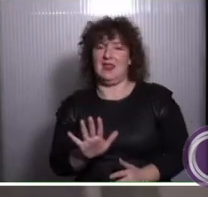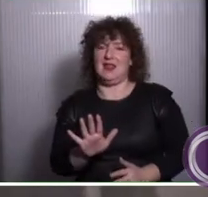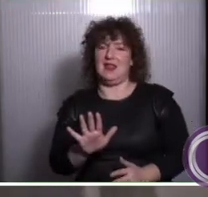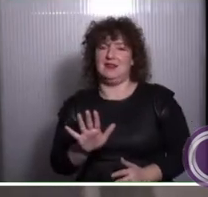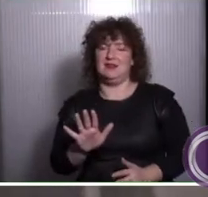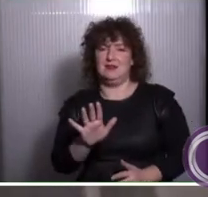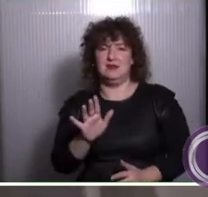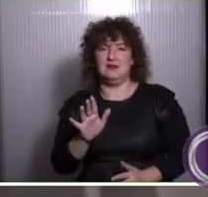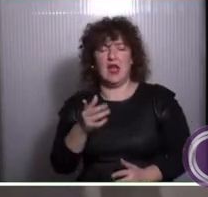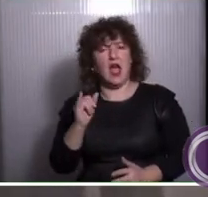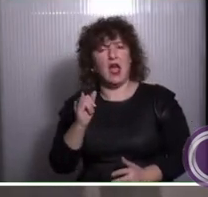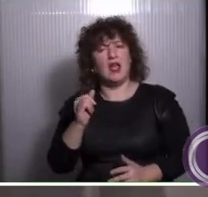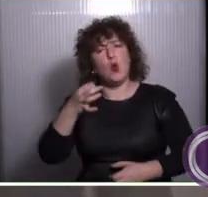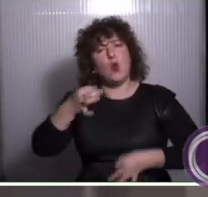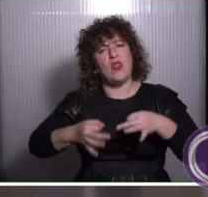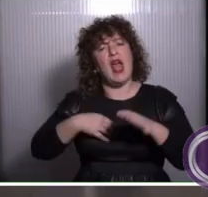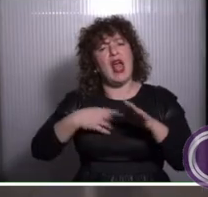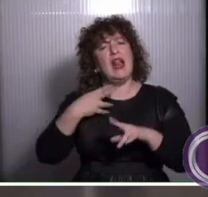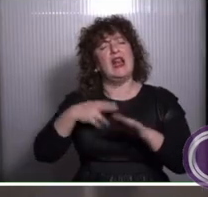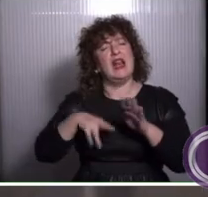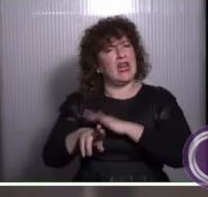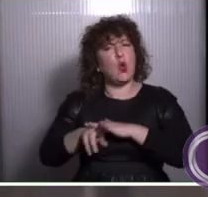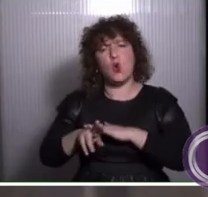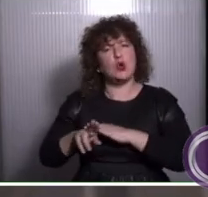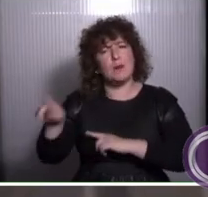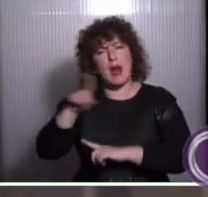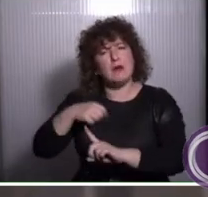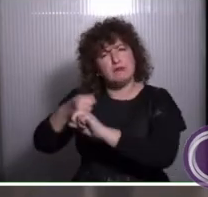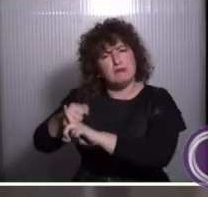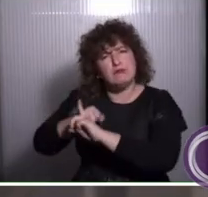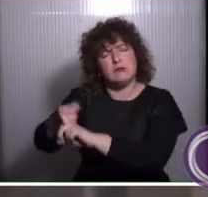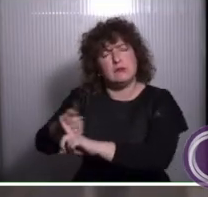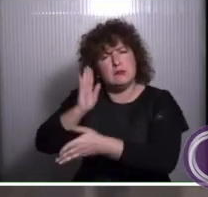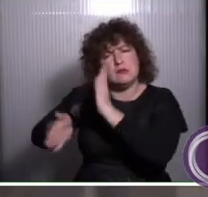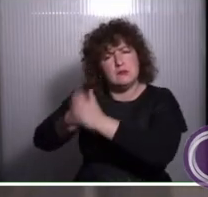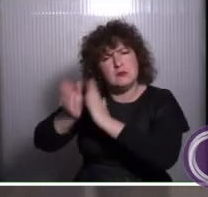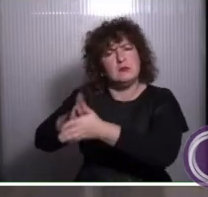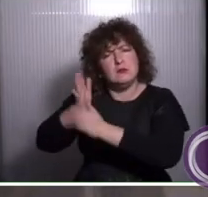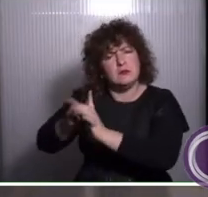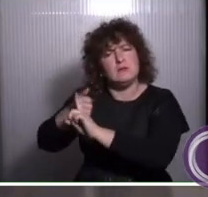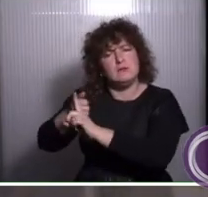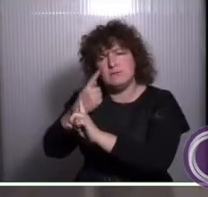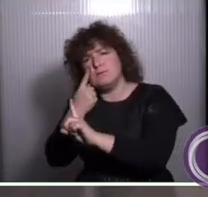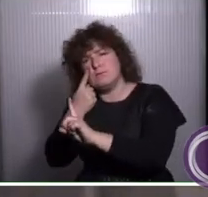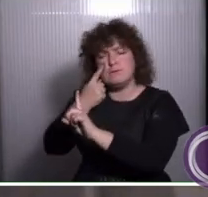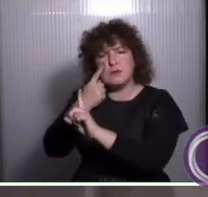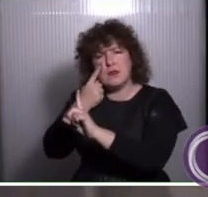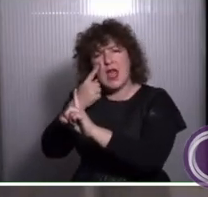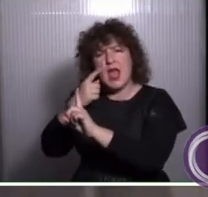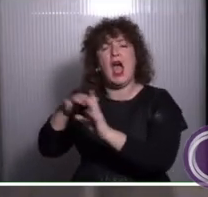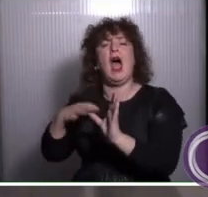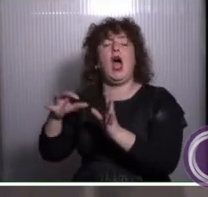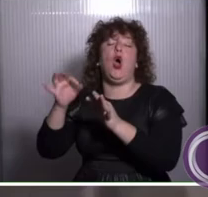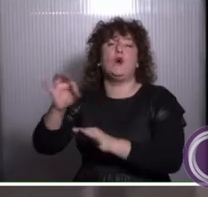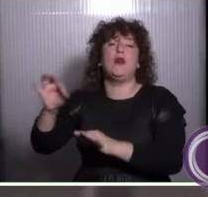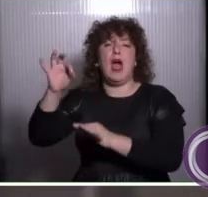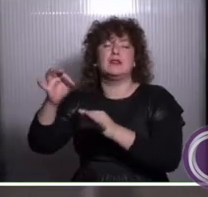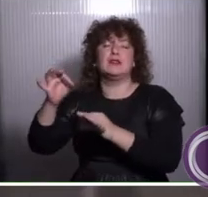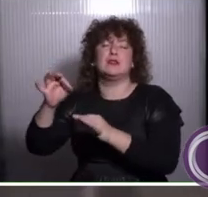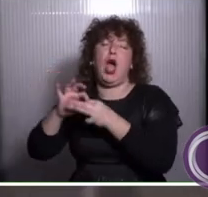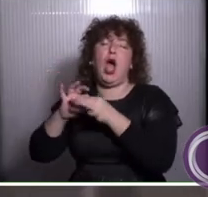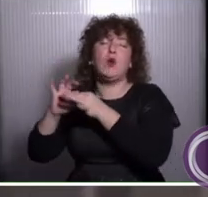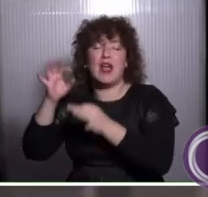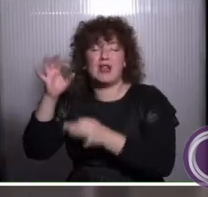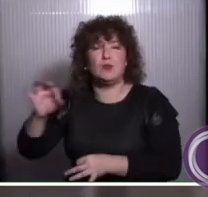los recursos para perseguir incansablemente a las fuerzas políticas del cambio, a Unidas Podemos, pero en